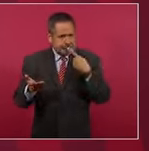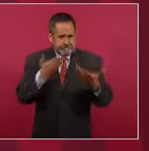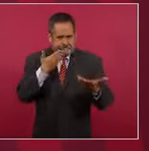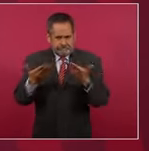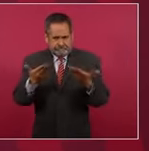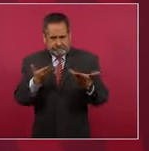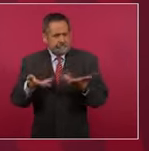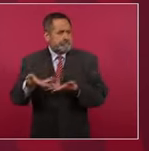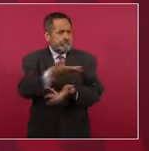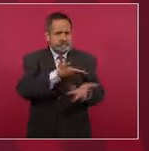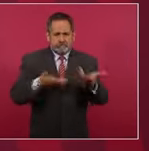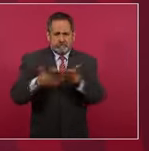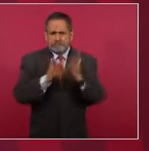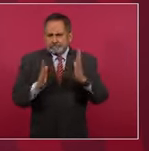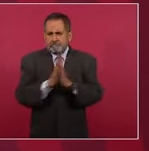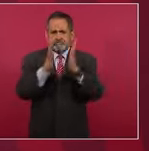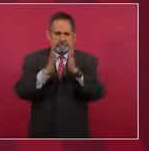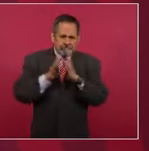participen todos